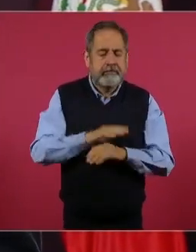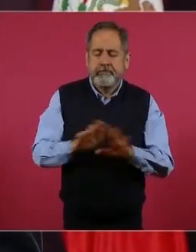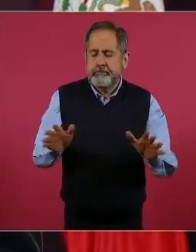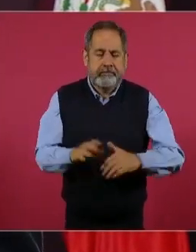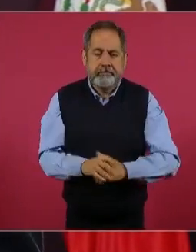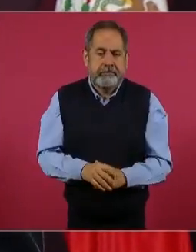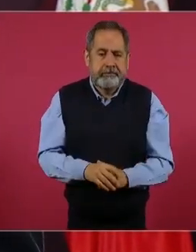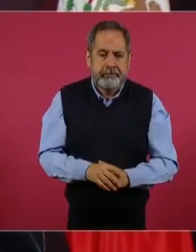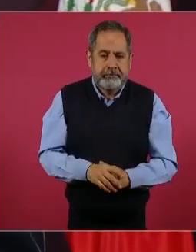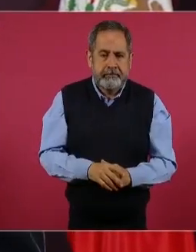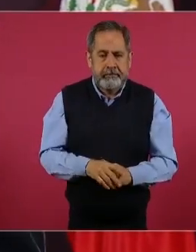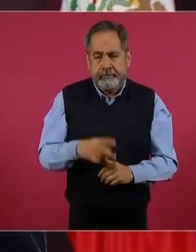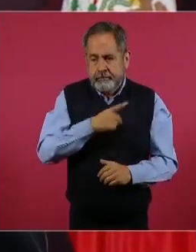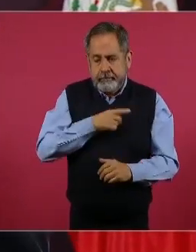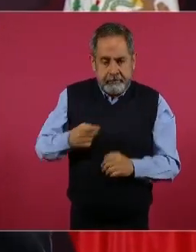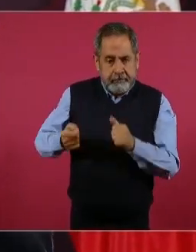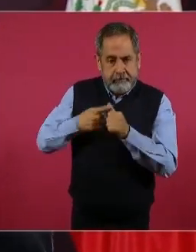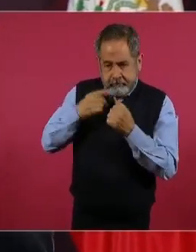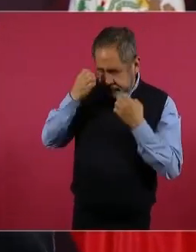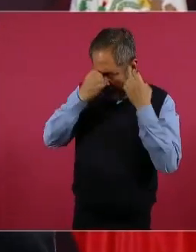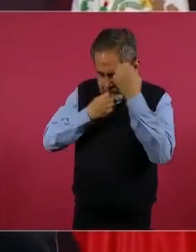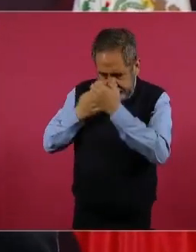que analizar